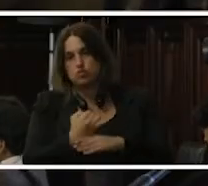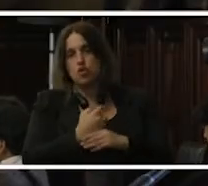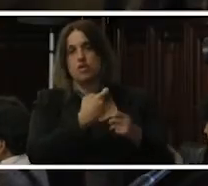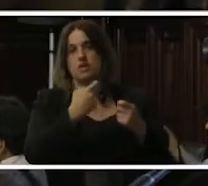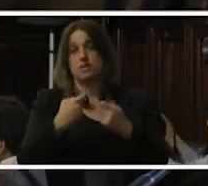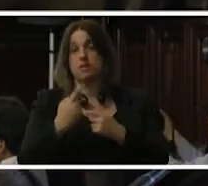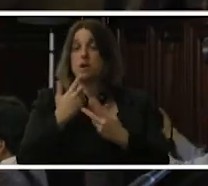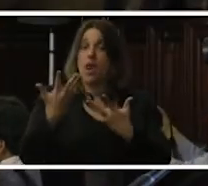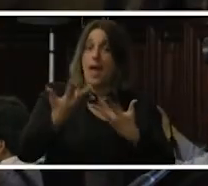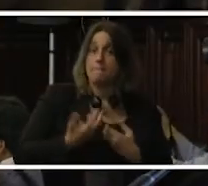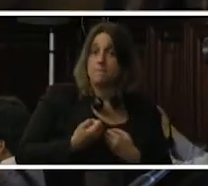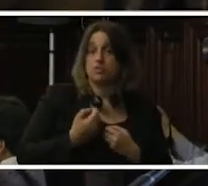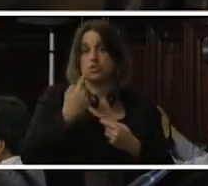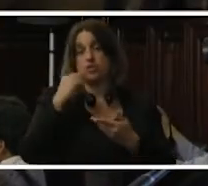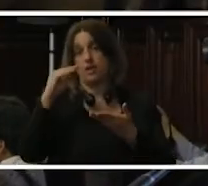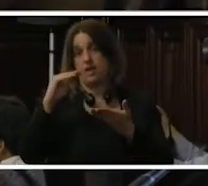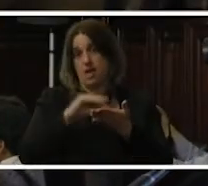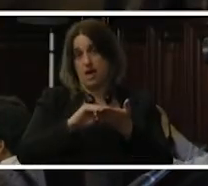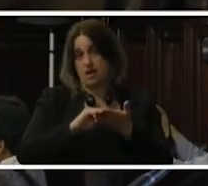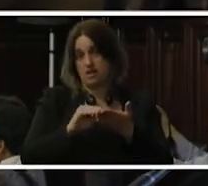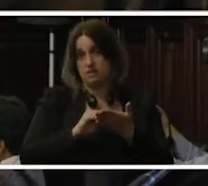las agencias amigas.